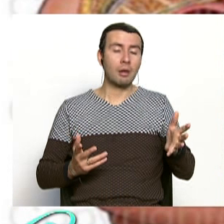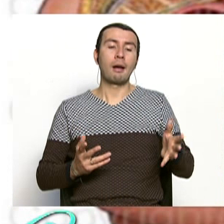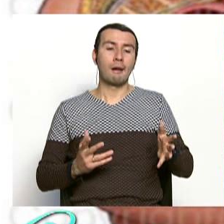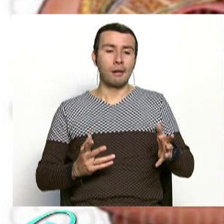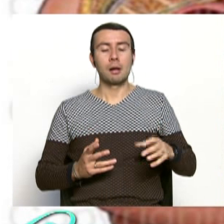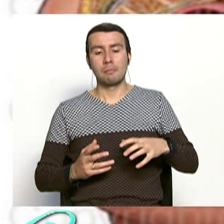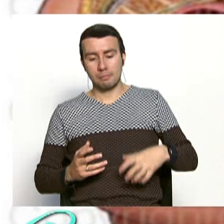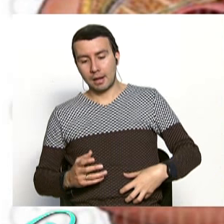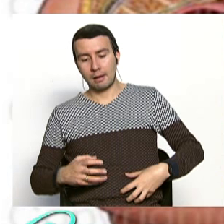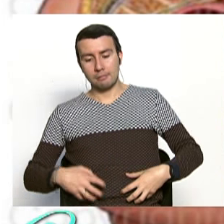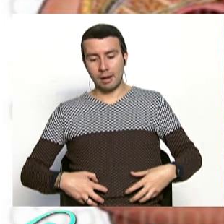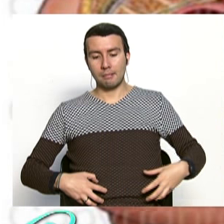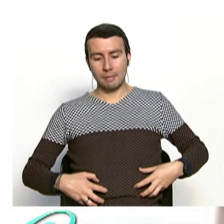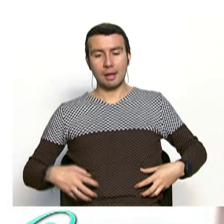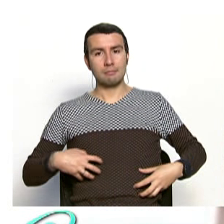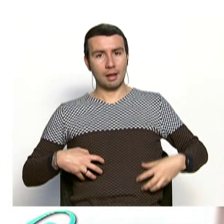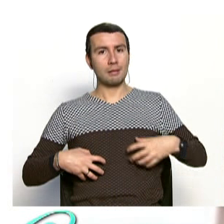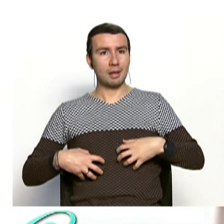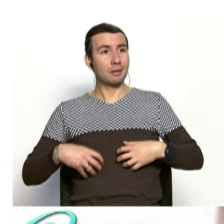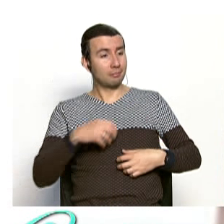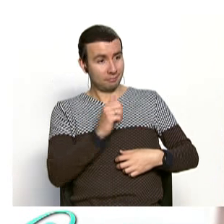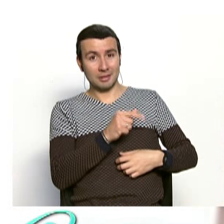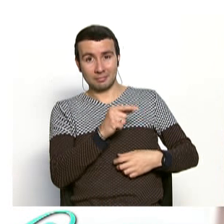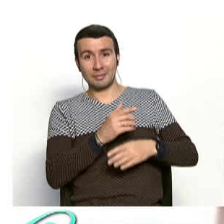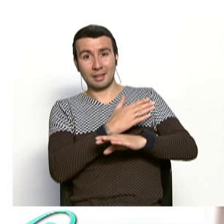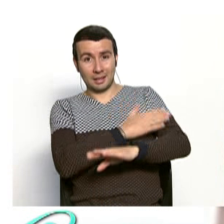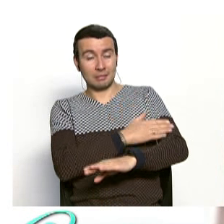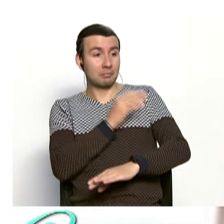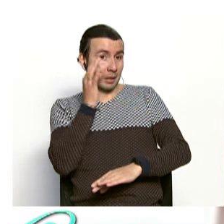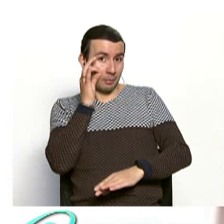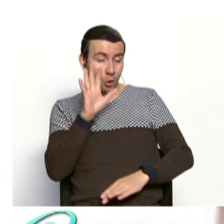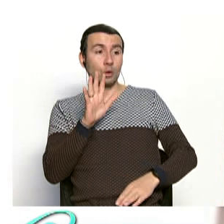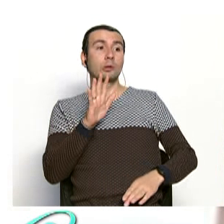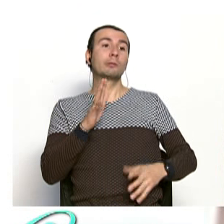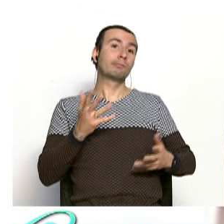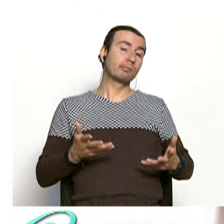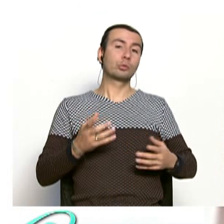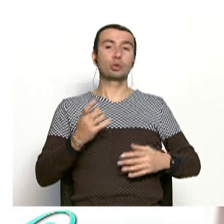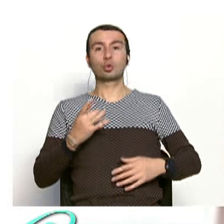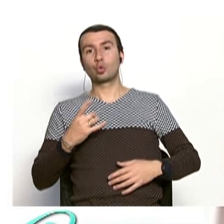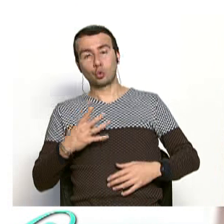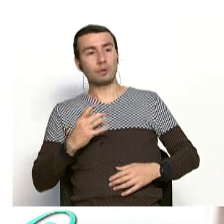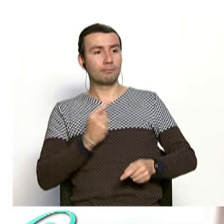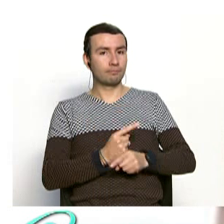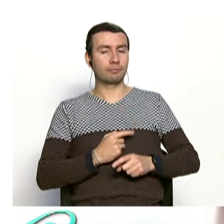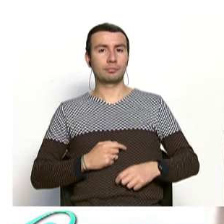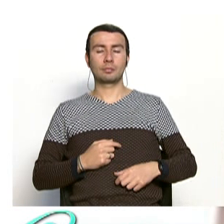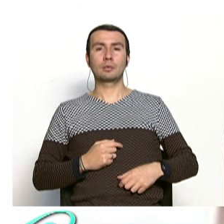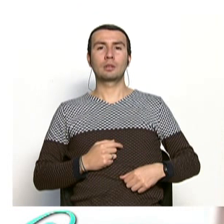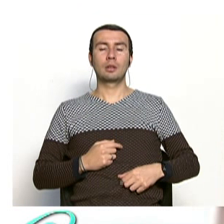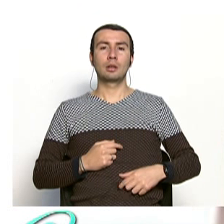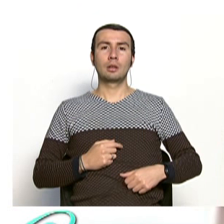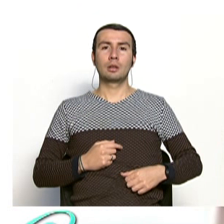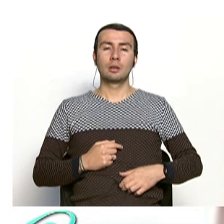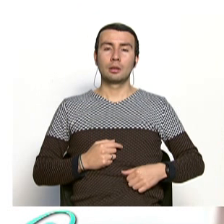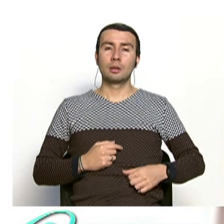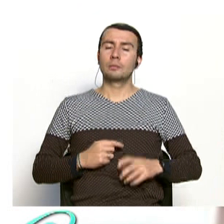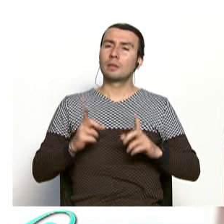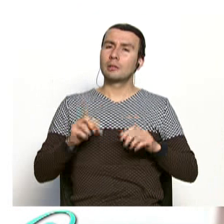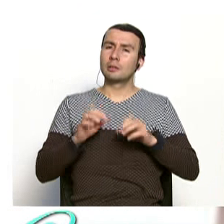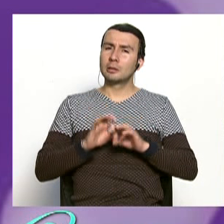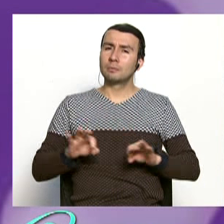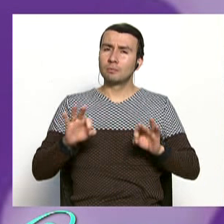demás órganos que nombró el doctor López que pueden ser responsables de que las pacientes tengan dolor y otra cosa muy importante en las pacientes